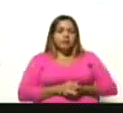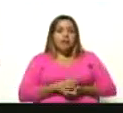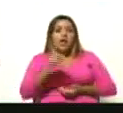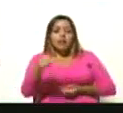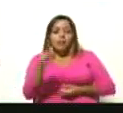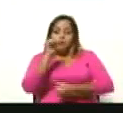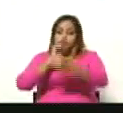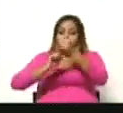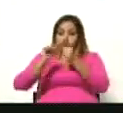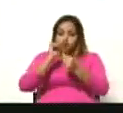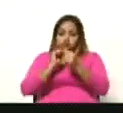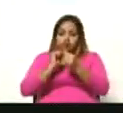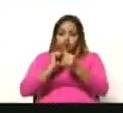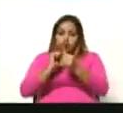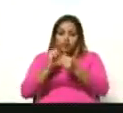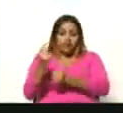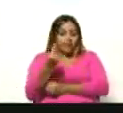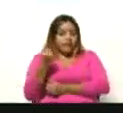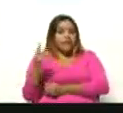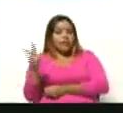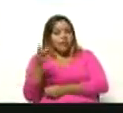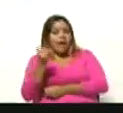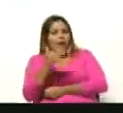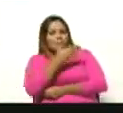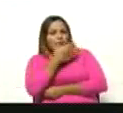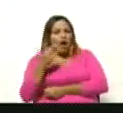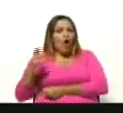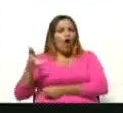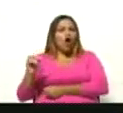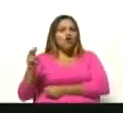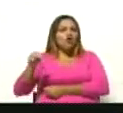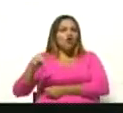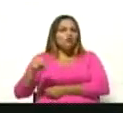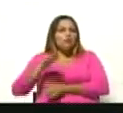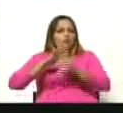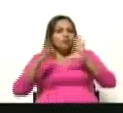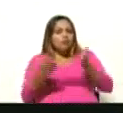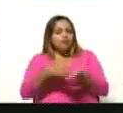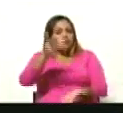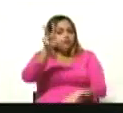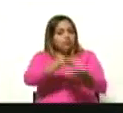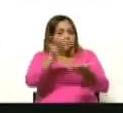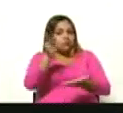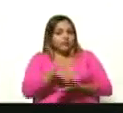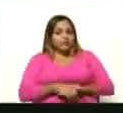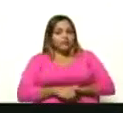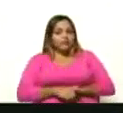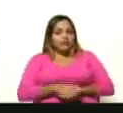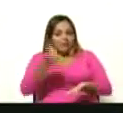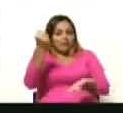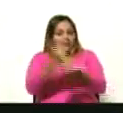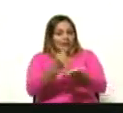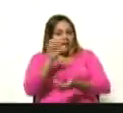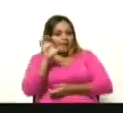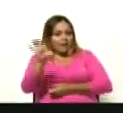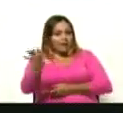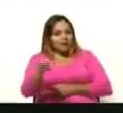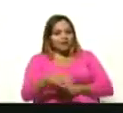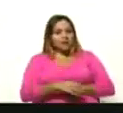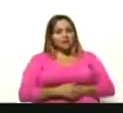licores. Venezuela tiene uno de los mejores rones del mundo, certificado además con marca país y